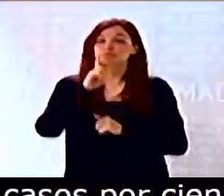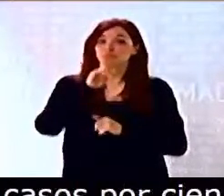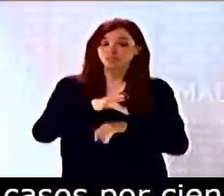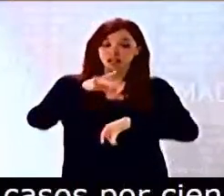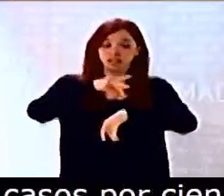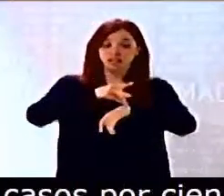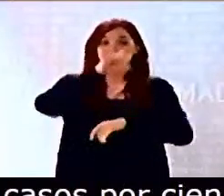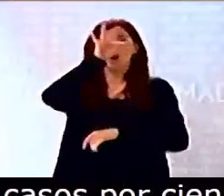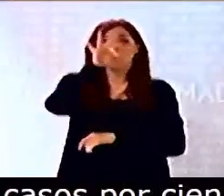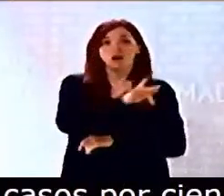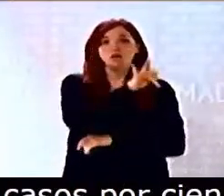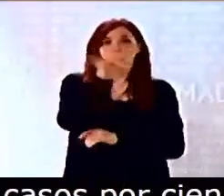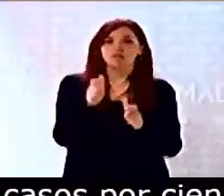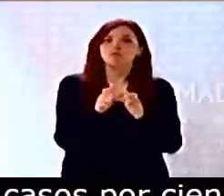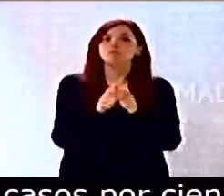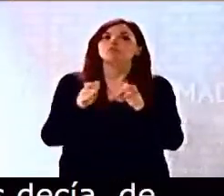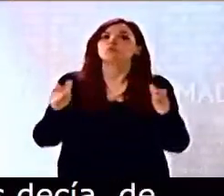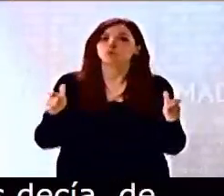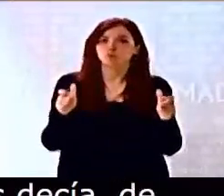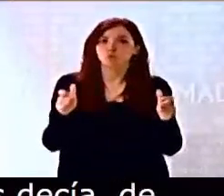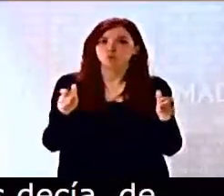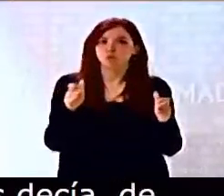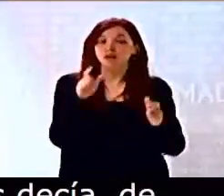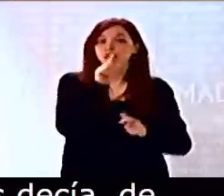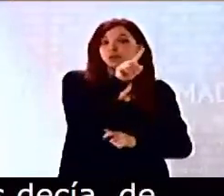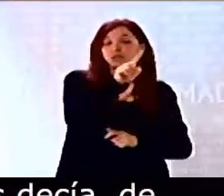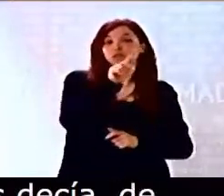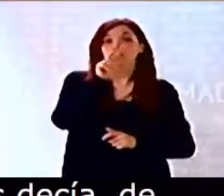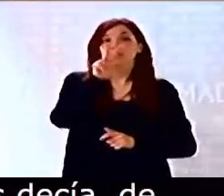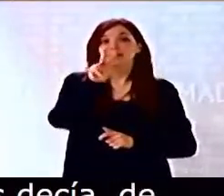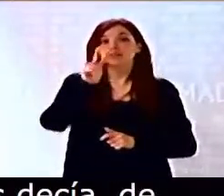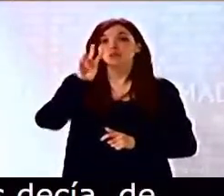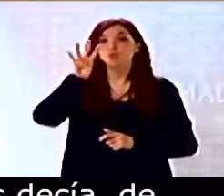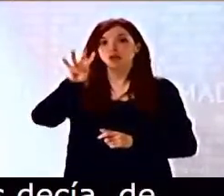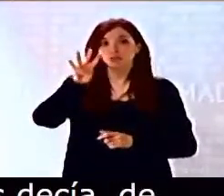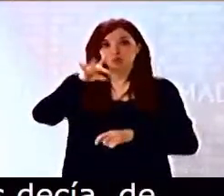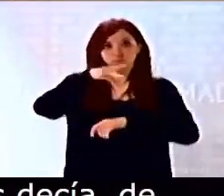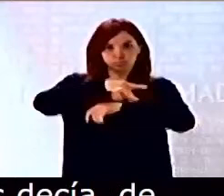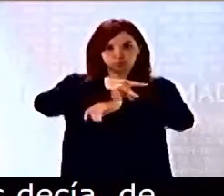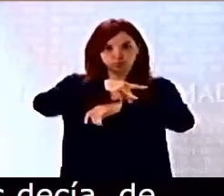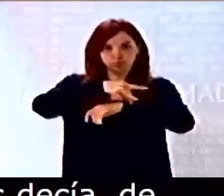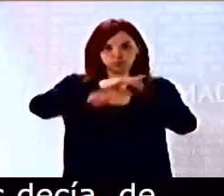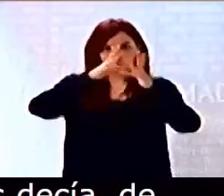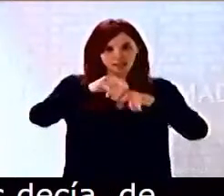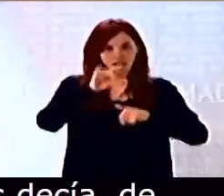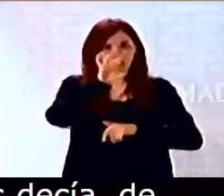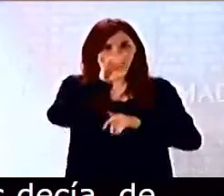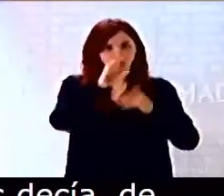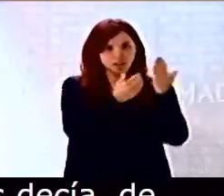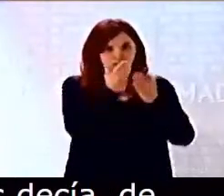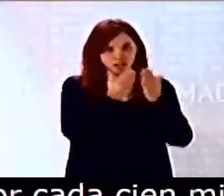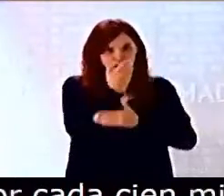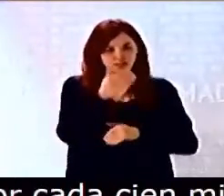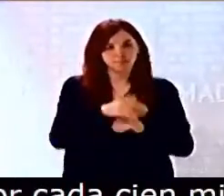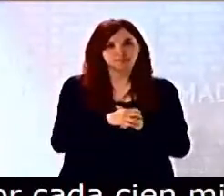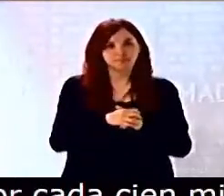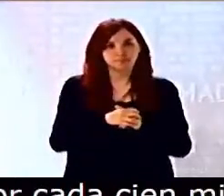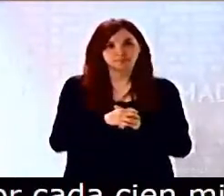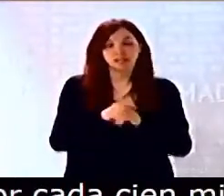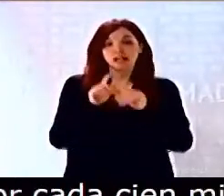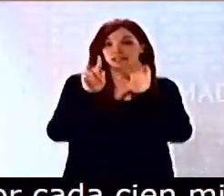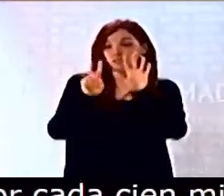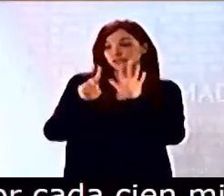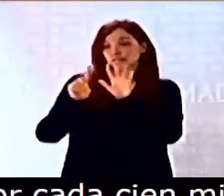acumulada, que fue de 124 casos por 100.000 habitantes a los 14 días y de